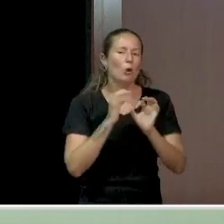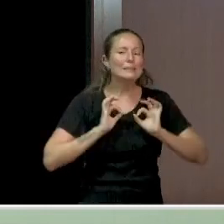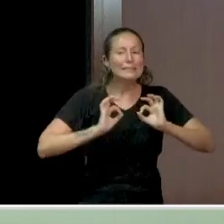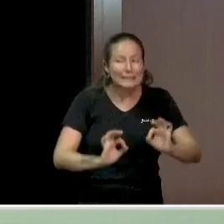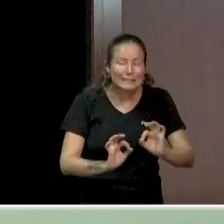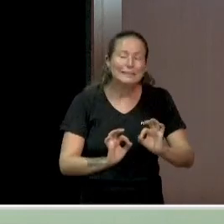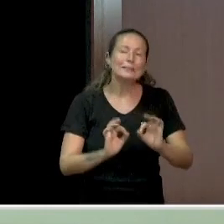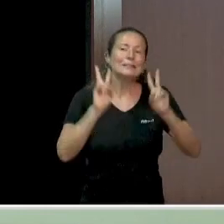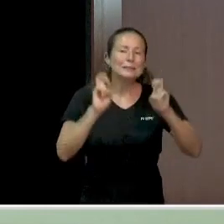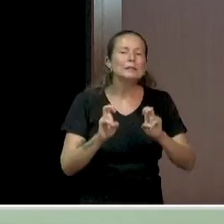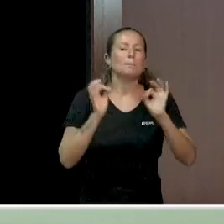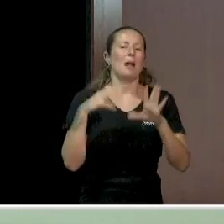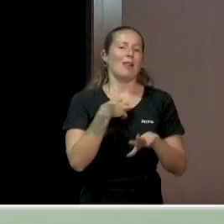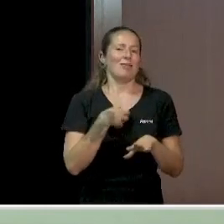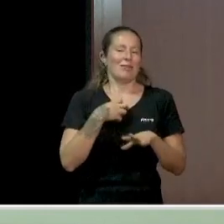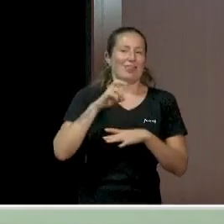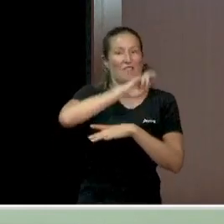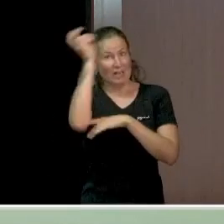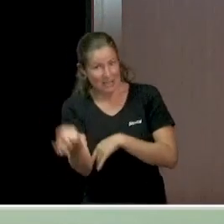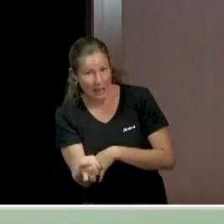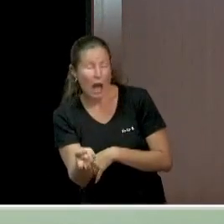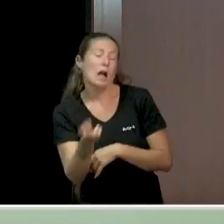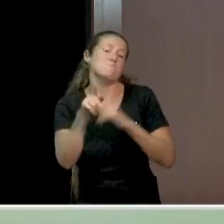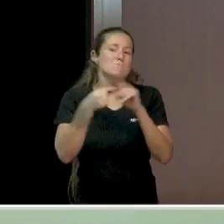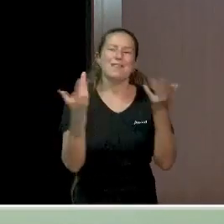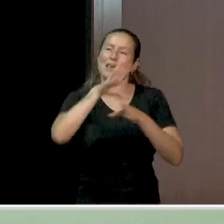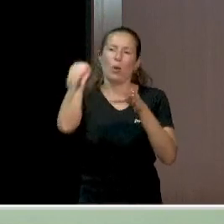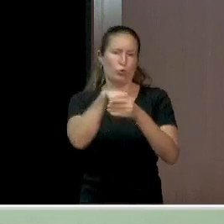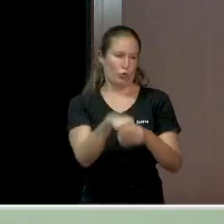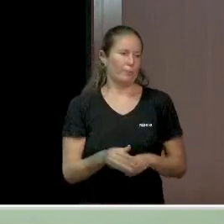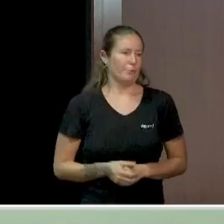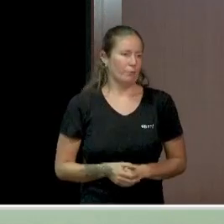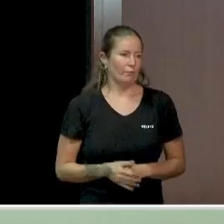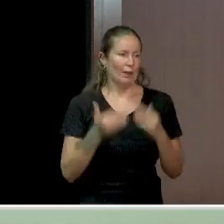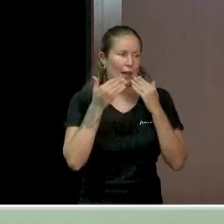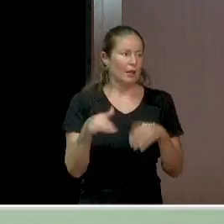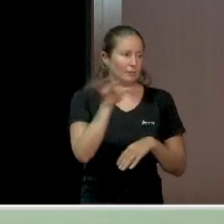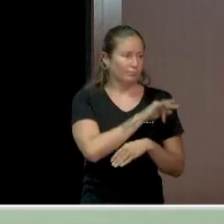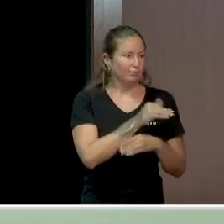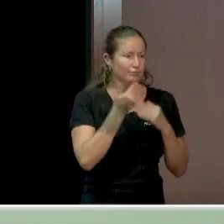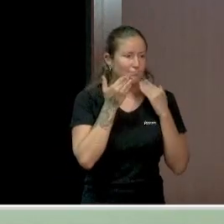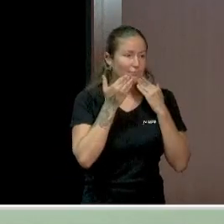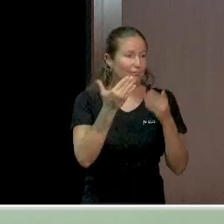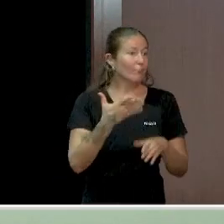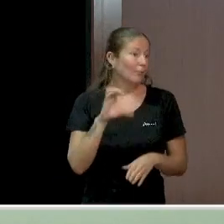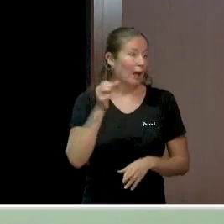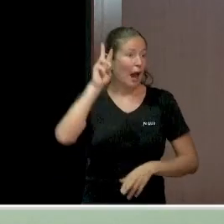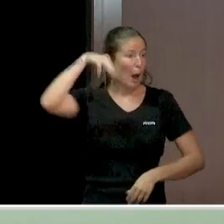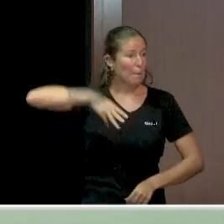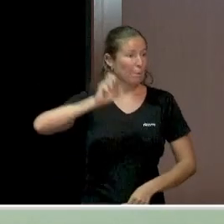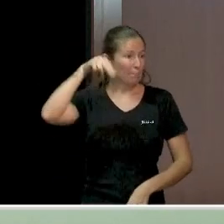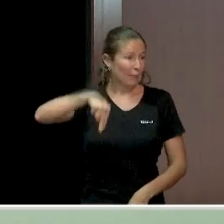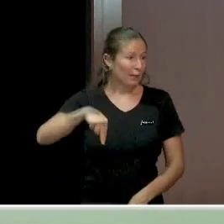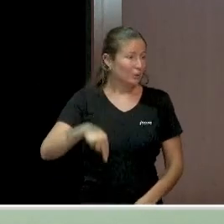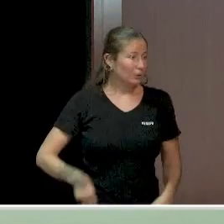paradigma de la diversidad e inclusión social. Muchas gracias, Amparo. Muchas gracias, Carmen. Muy buenos días a todas las